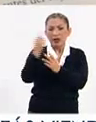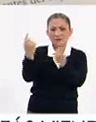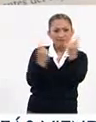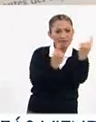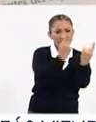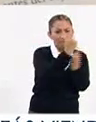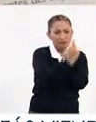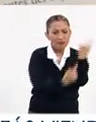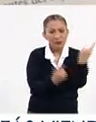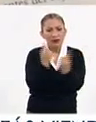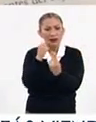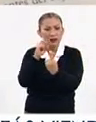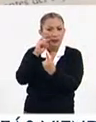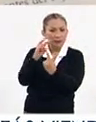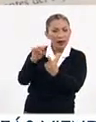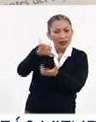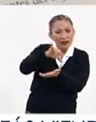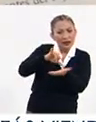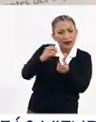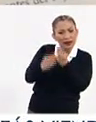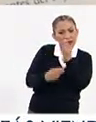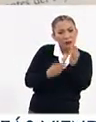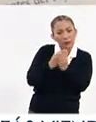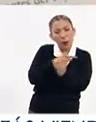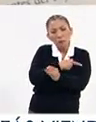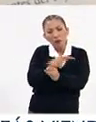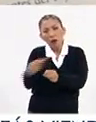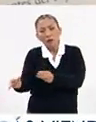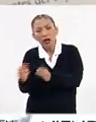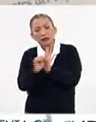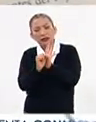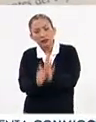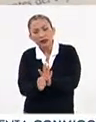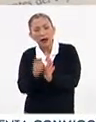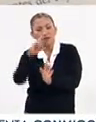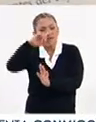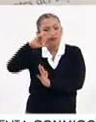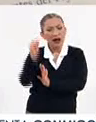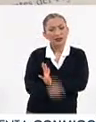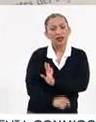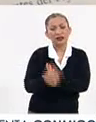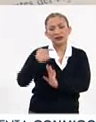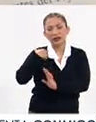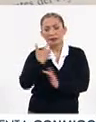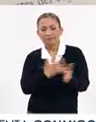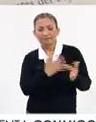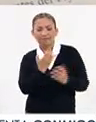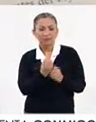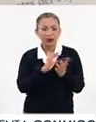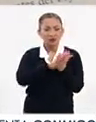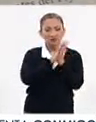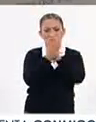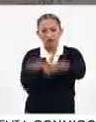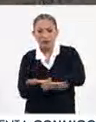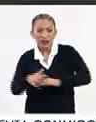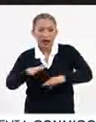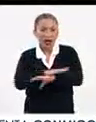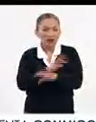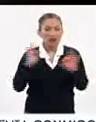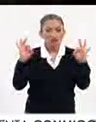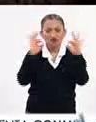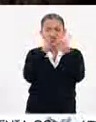presencias. Fermentos y aceites del mundo, pobreza y sonambulismo, maldiciones y drogas quemantes, mutaciones y gatos